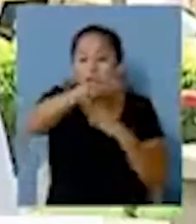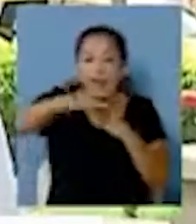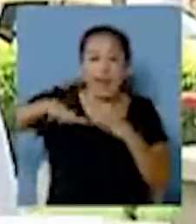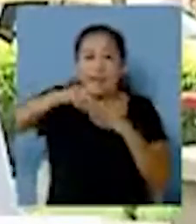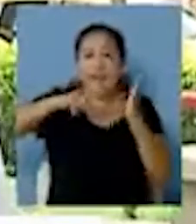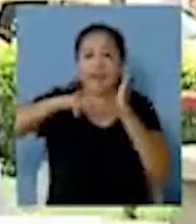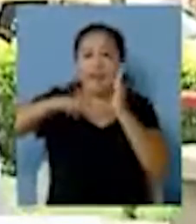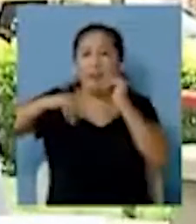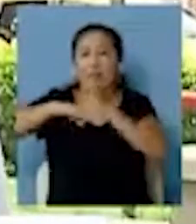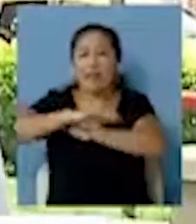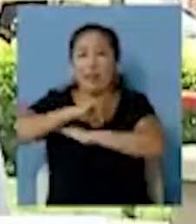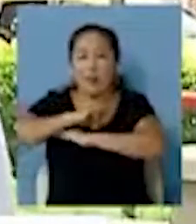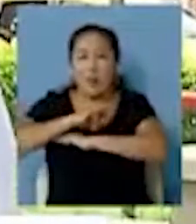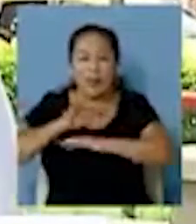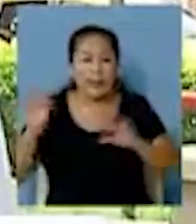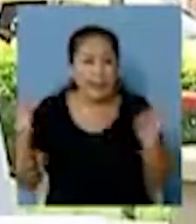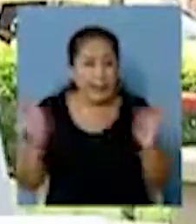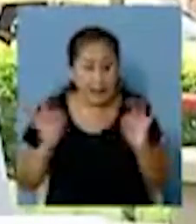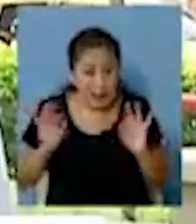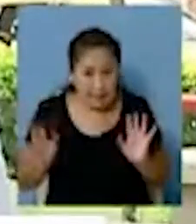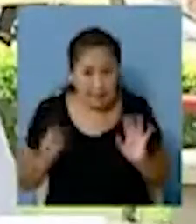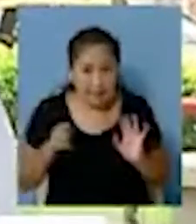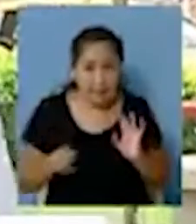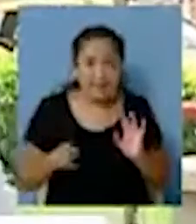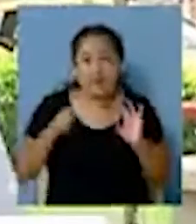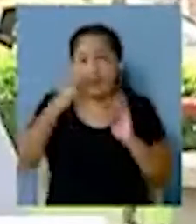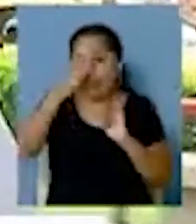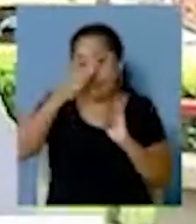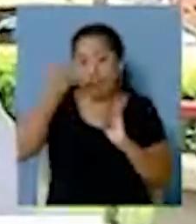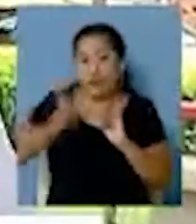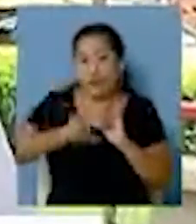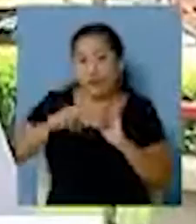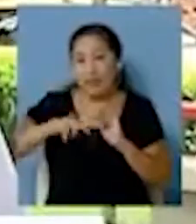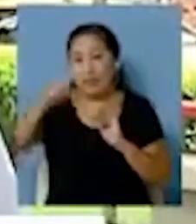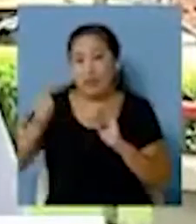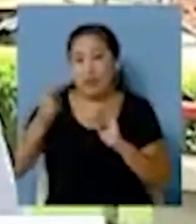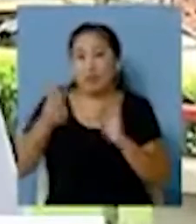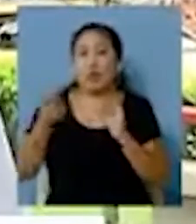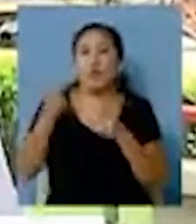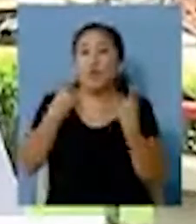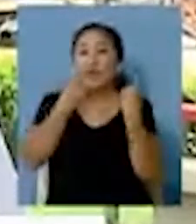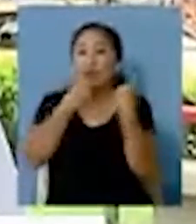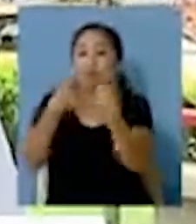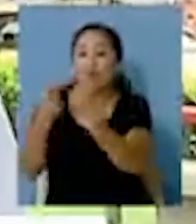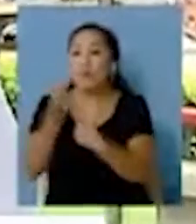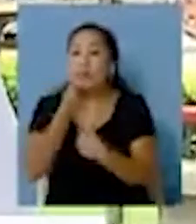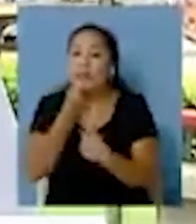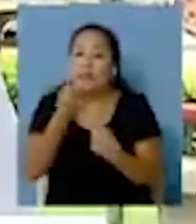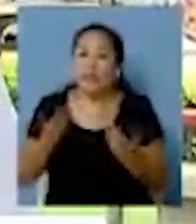el ejido de San Salvador de Jujuy. Bueno, después están las tarifas diferenciadas para lo que